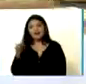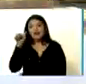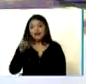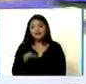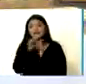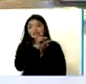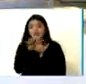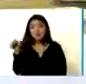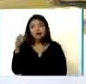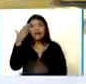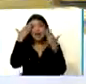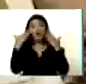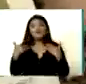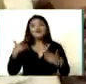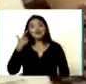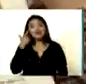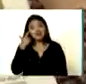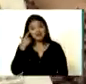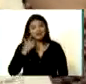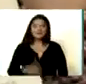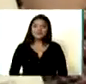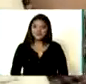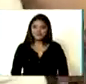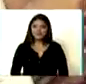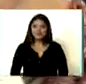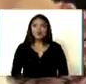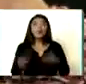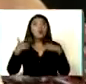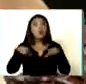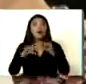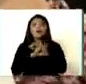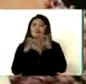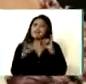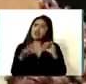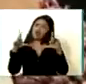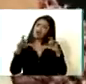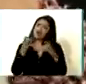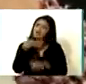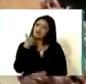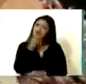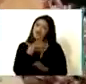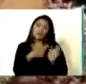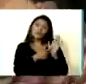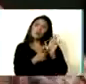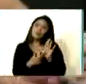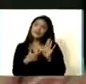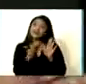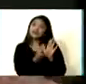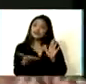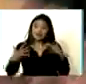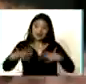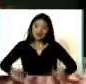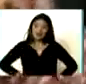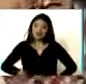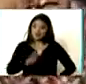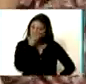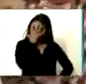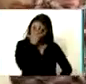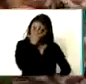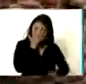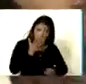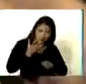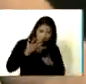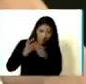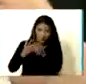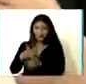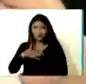chinita. En la gráfica vemos un espacio para la felicidad. Una gráfica muy linda. Quería compartirla, sí, Barry, porque están vestidas de esgrimistas. Sabes que mi corazón